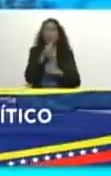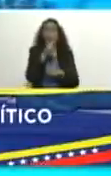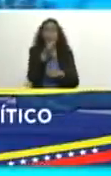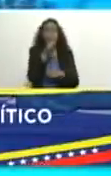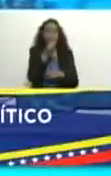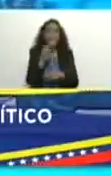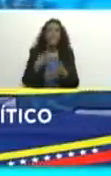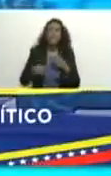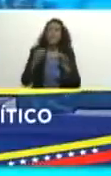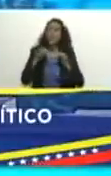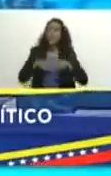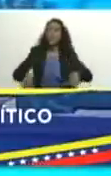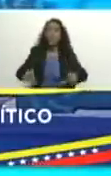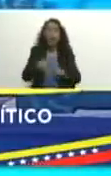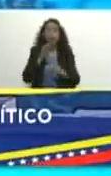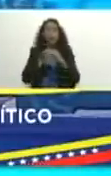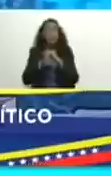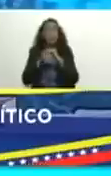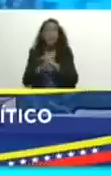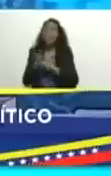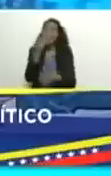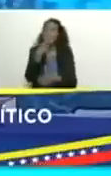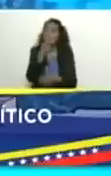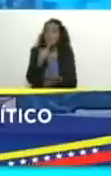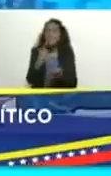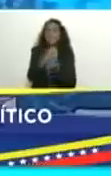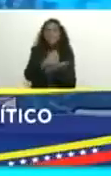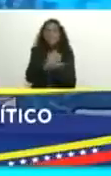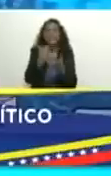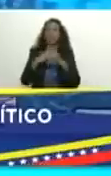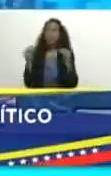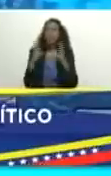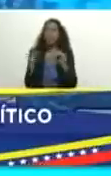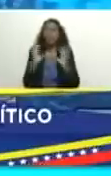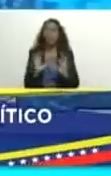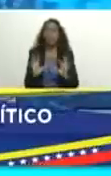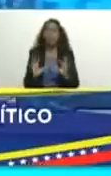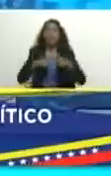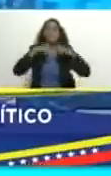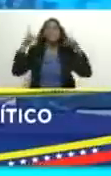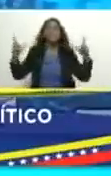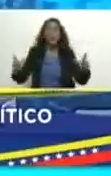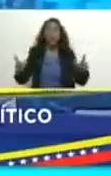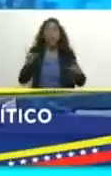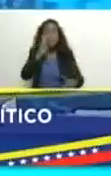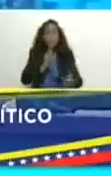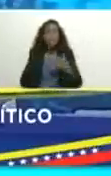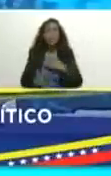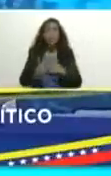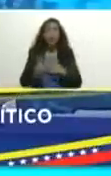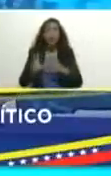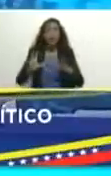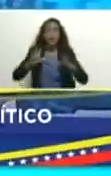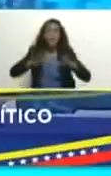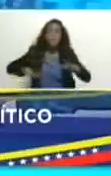alimentos, centro de almacenamiento de medicina, etcétera, etcétera. Ya tenemos visualizado el mapa.